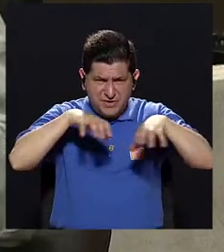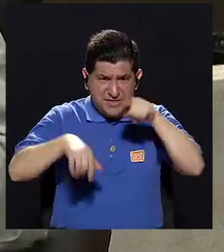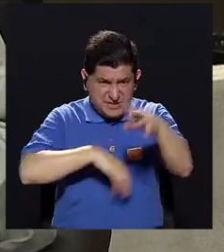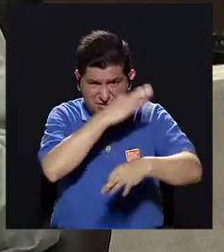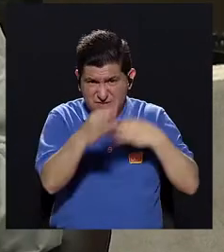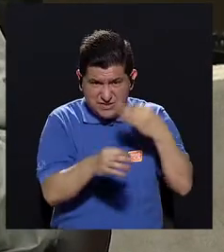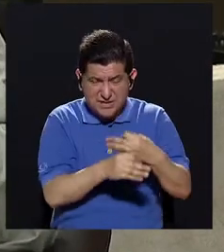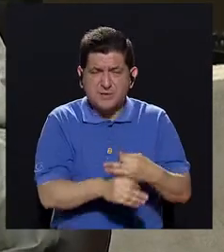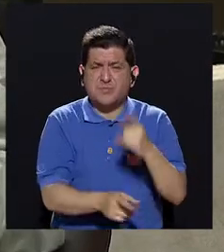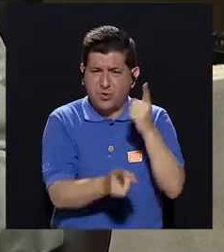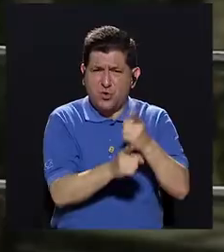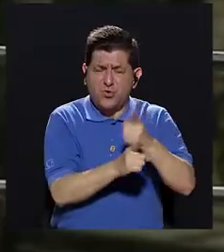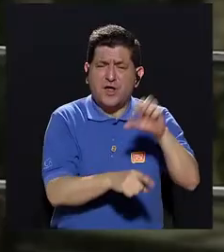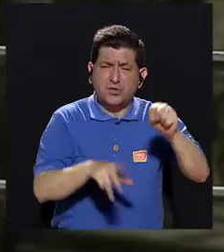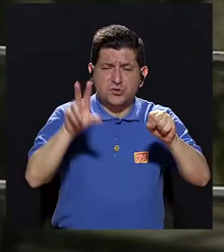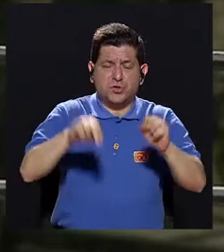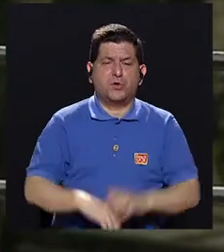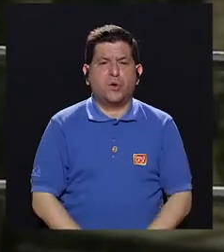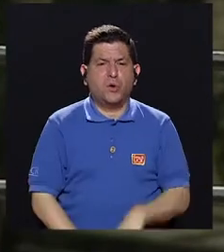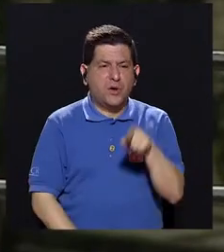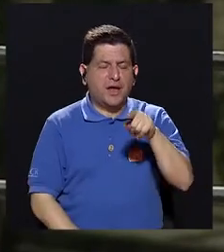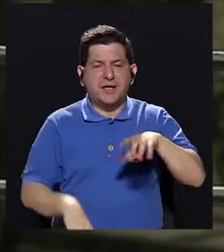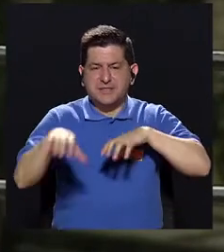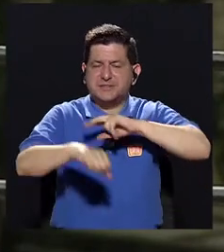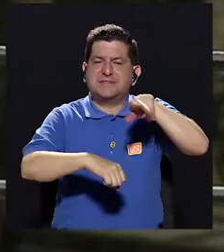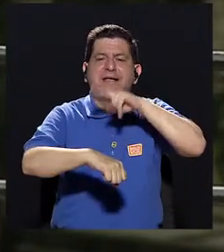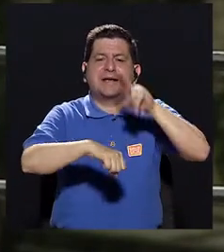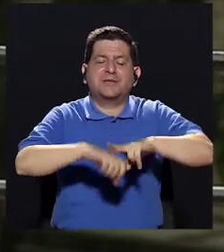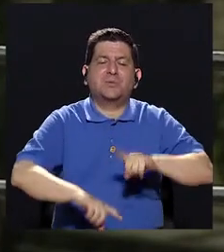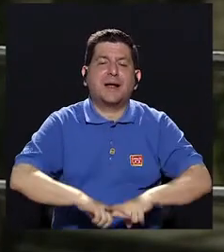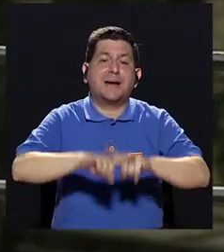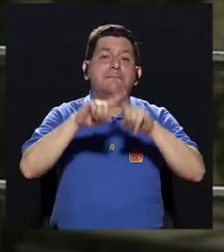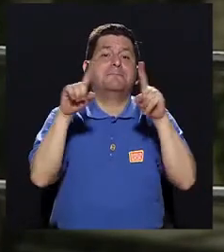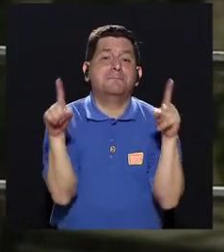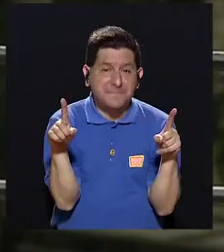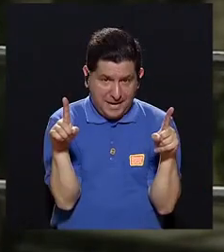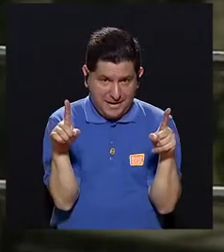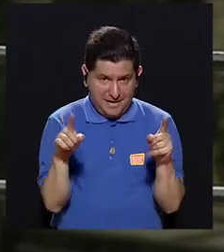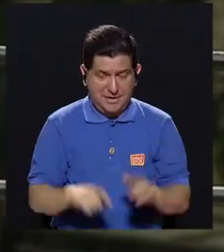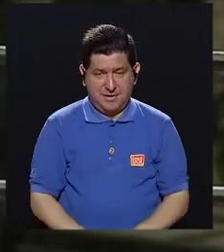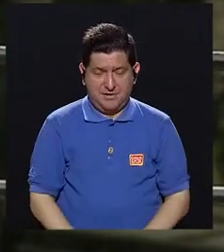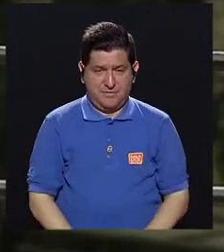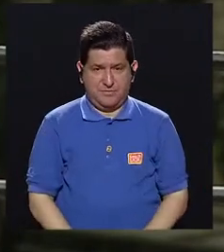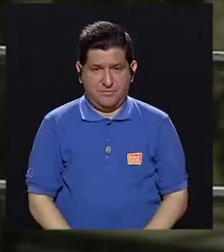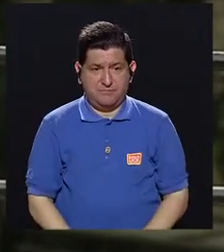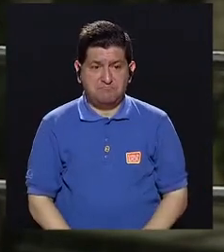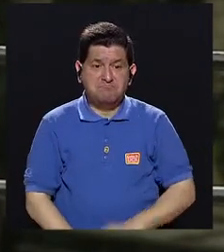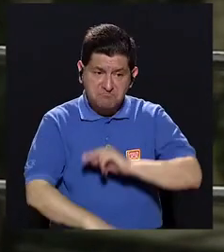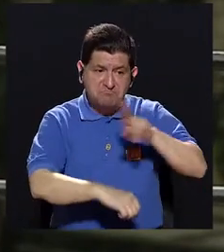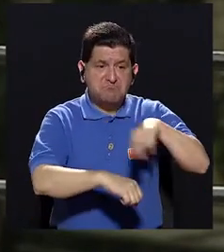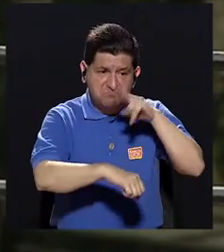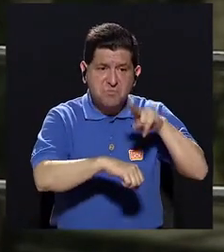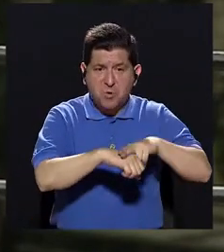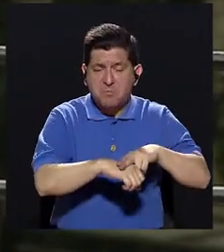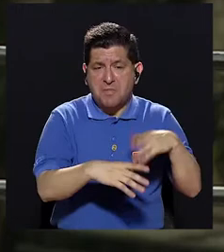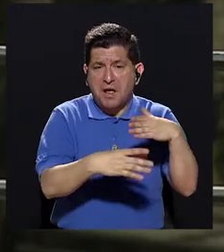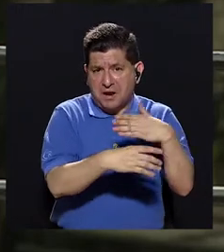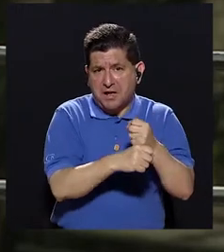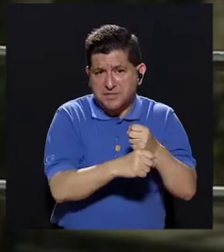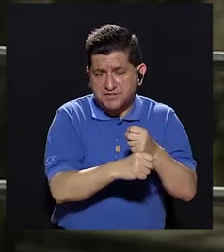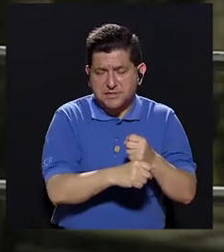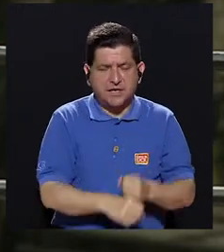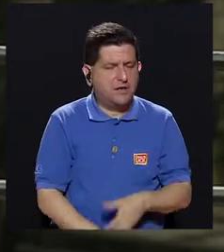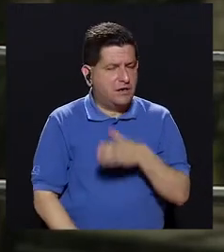¿Eso es recomendado, no es recomendado? Es un movimiento natural, pero es natural en el sentido de que se puede hacer, ¿verdad?